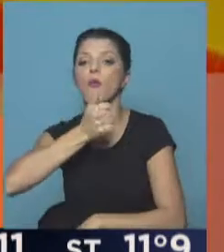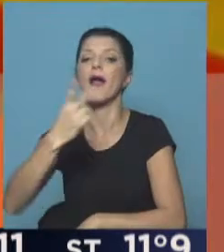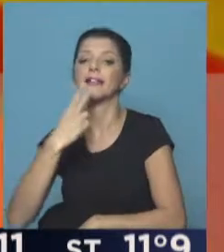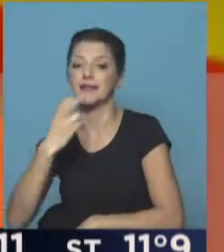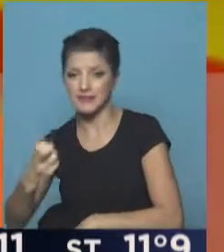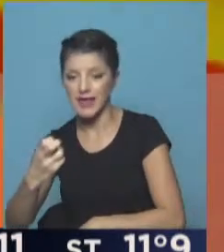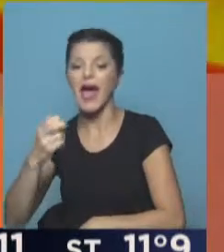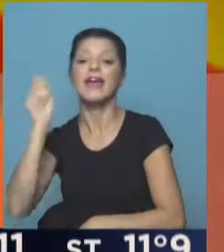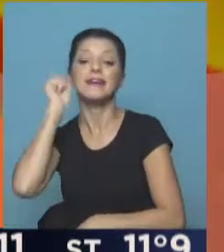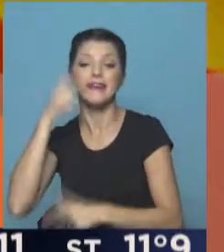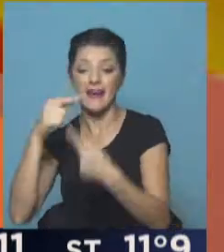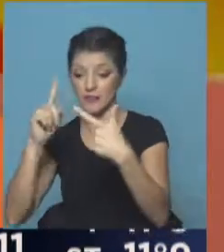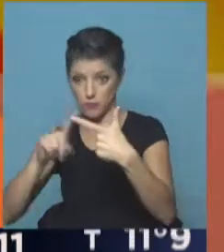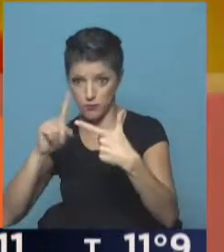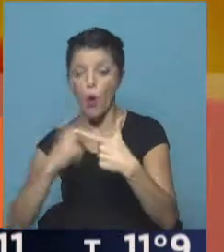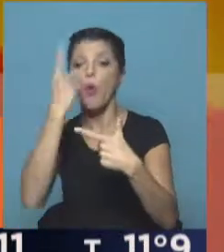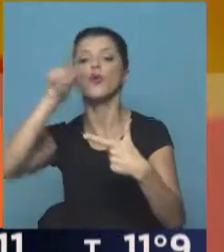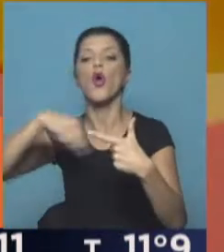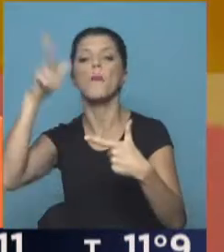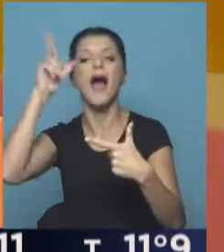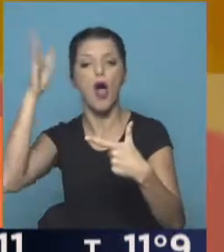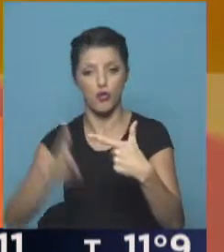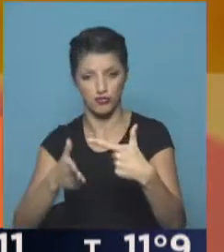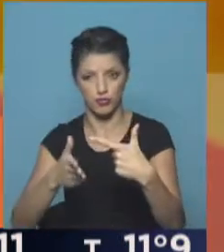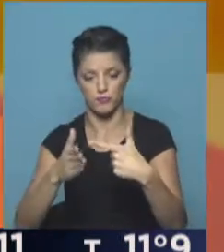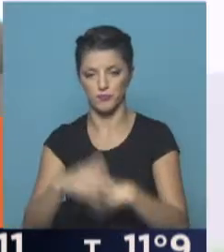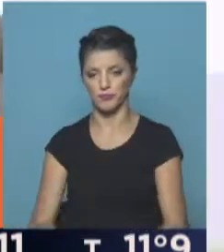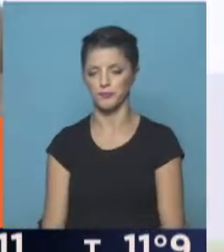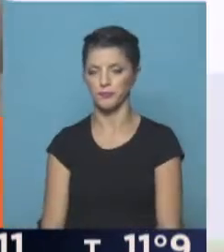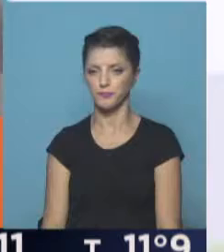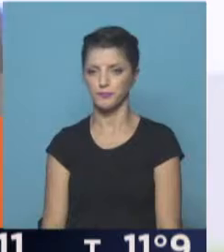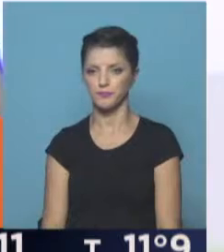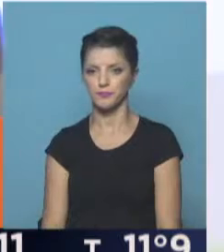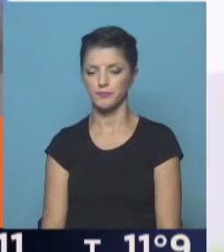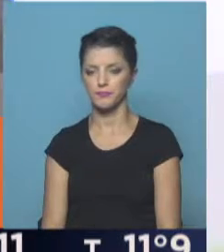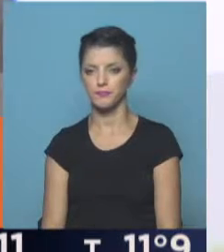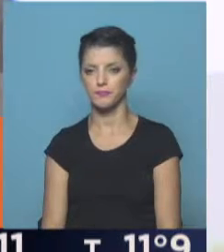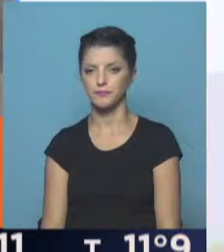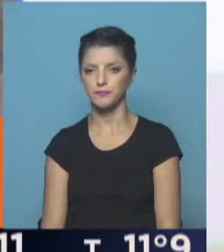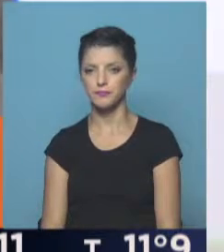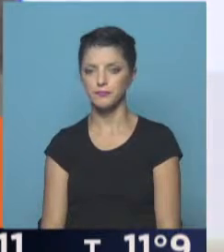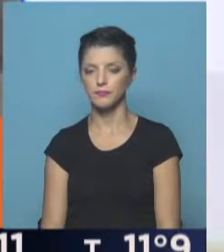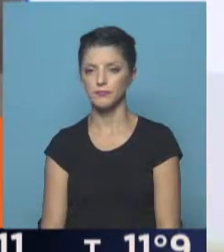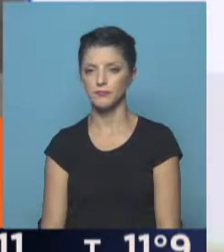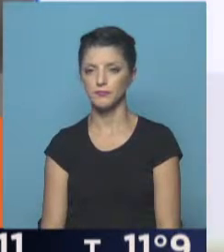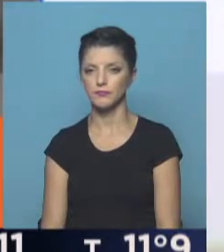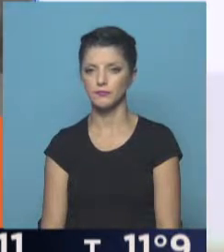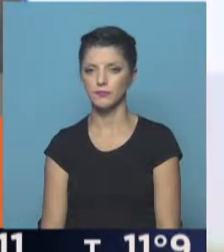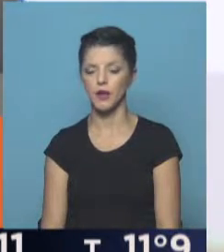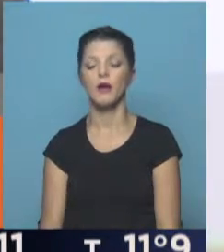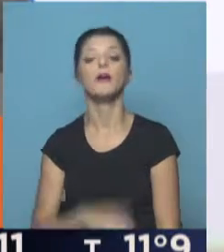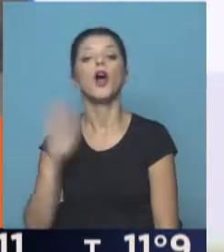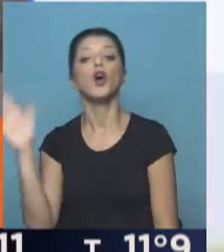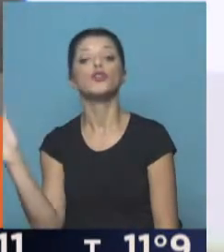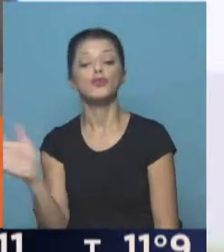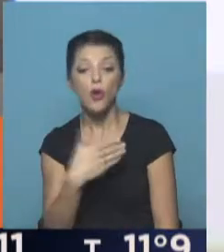gas, 1,8%, como consecuencia de ajustes en tarifas. Todo lo que tenga que ver con la vinculación de